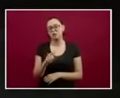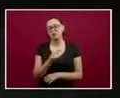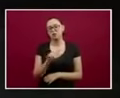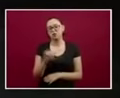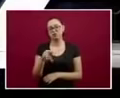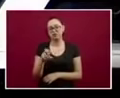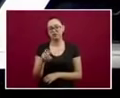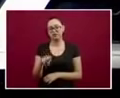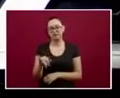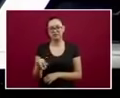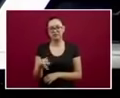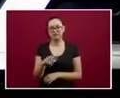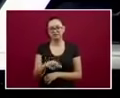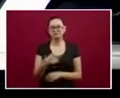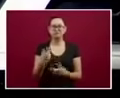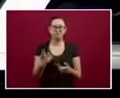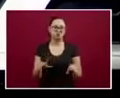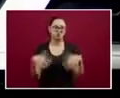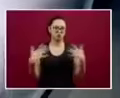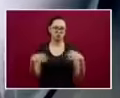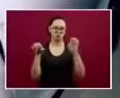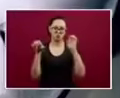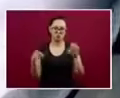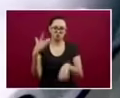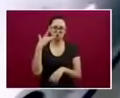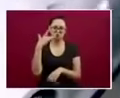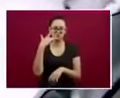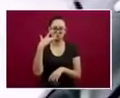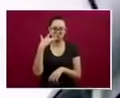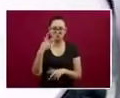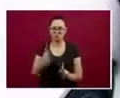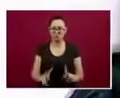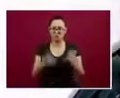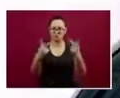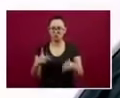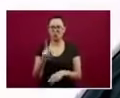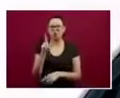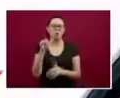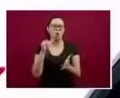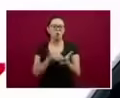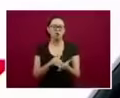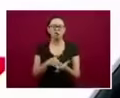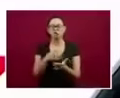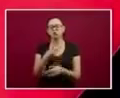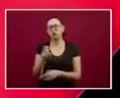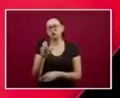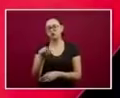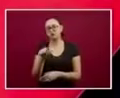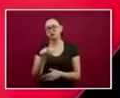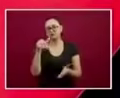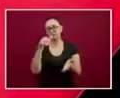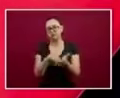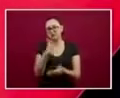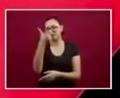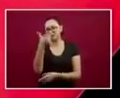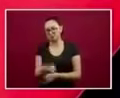¡qué maravilla! Ya había fecha para entregar 30 de junio,